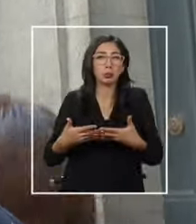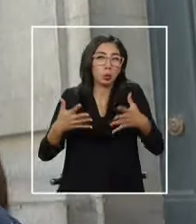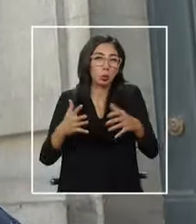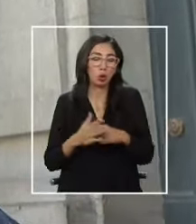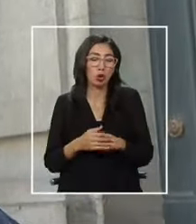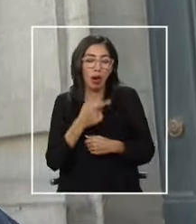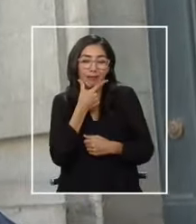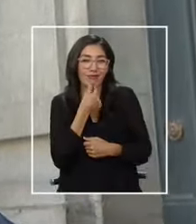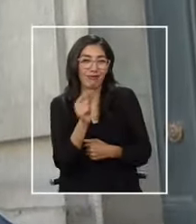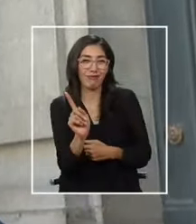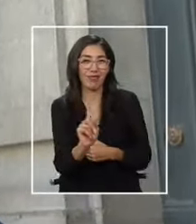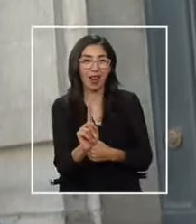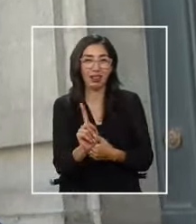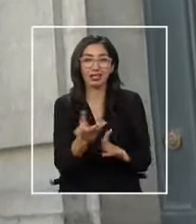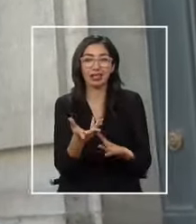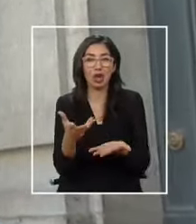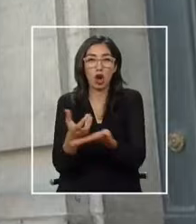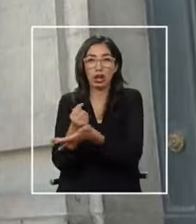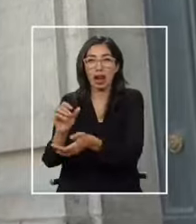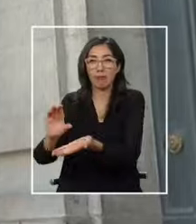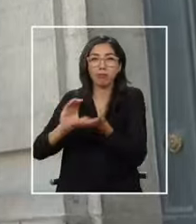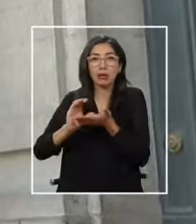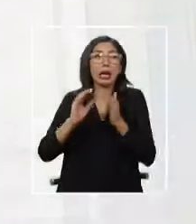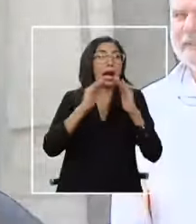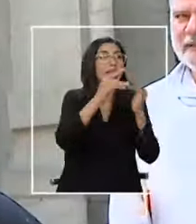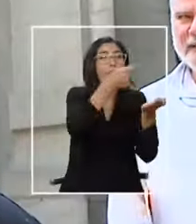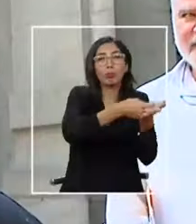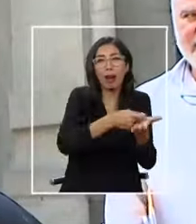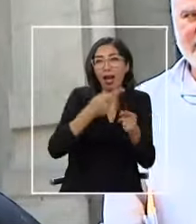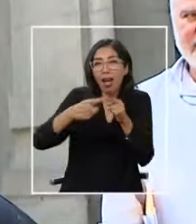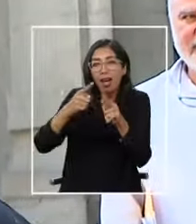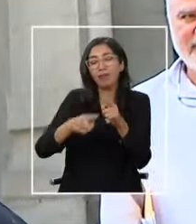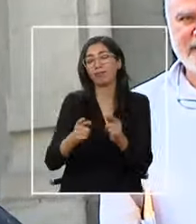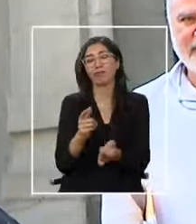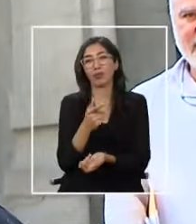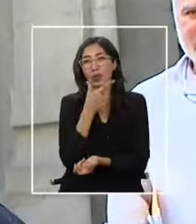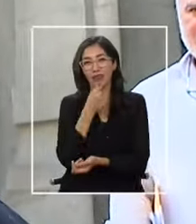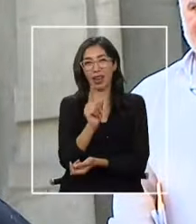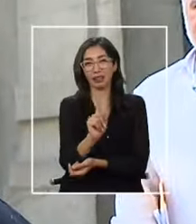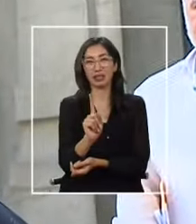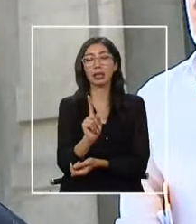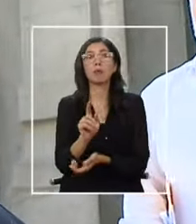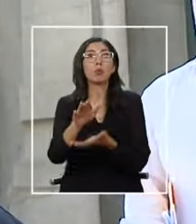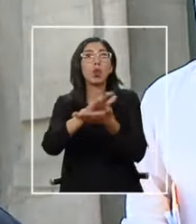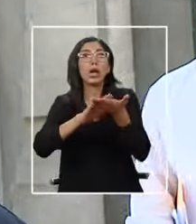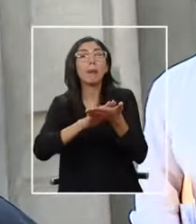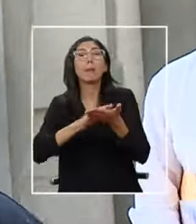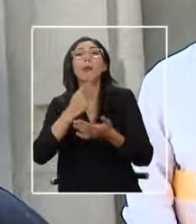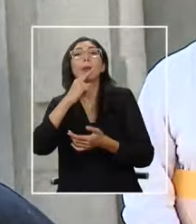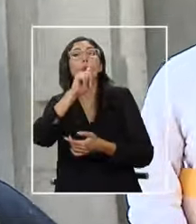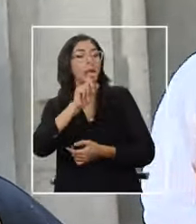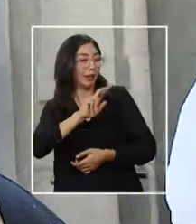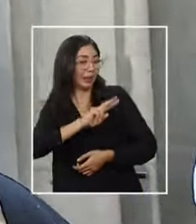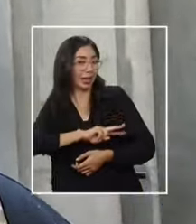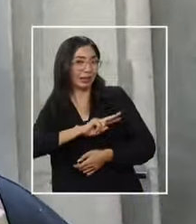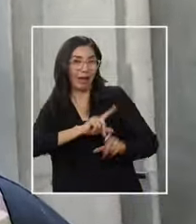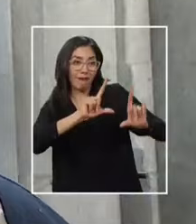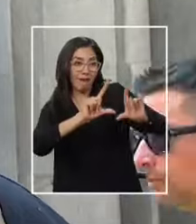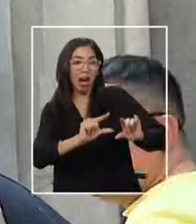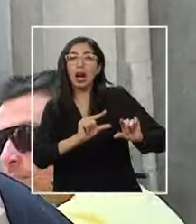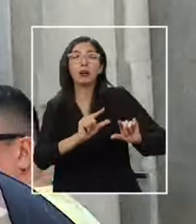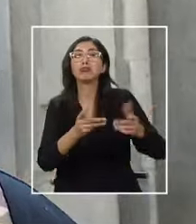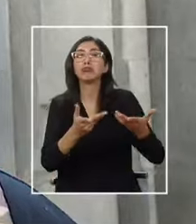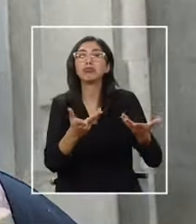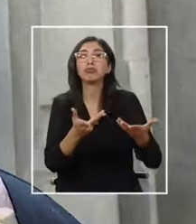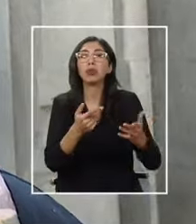sencillo conseguir un crédito, ni hipotecario, ni crédito de consumo. Por ejemplo, si bajaran las tasas, ¿en qué te beneficiaría?